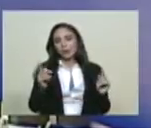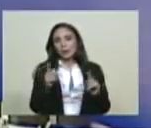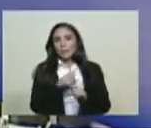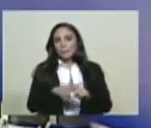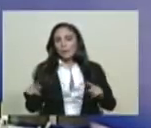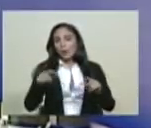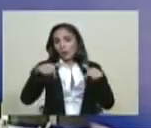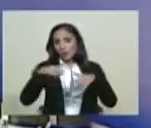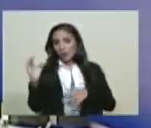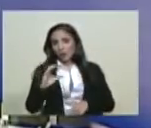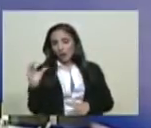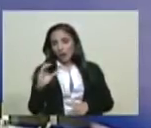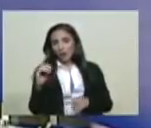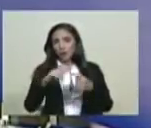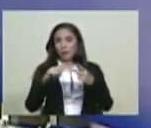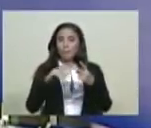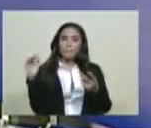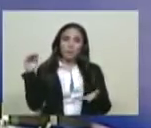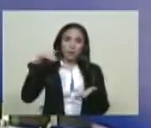entre Caracas y Miranda